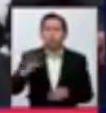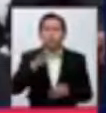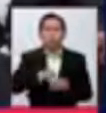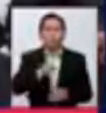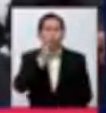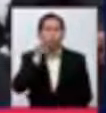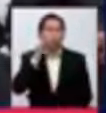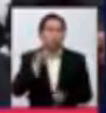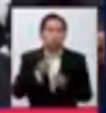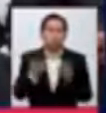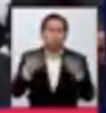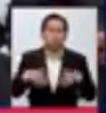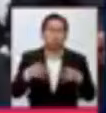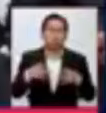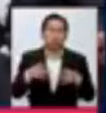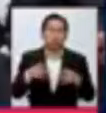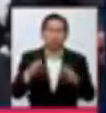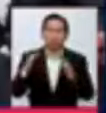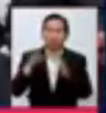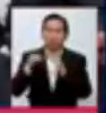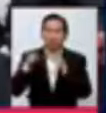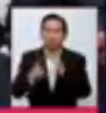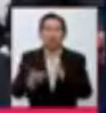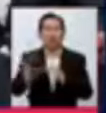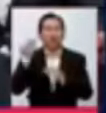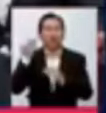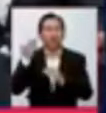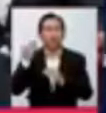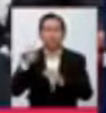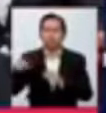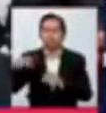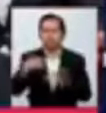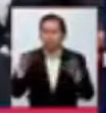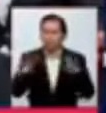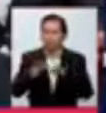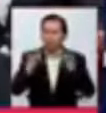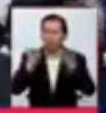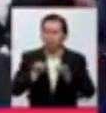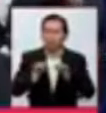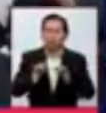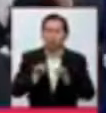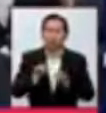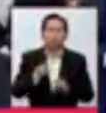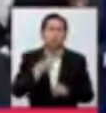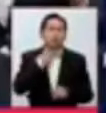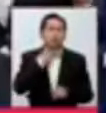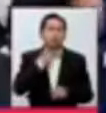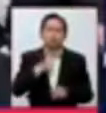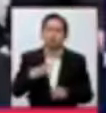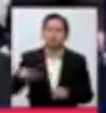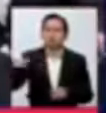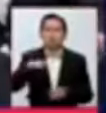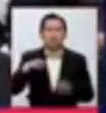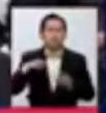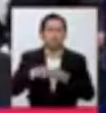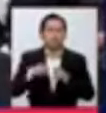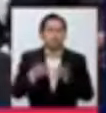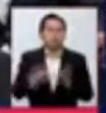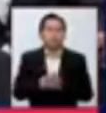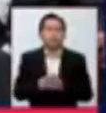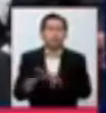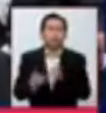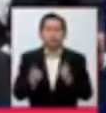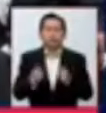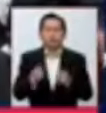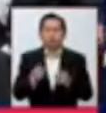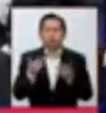disparado por este tema de las cuarentenas rígidas o de los encierros permanentes, son situaciones muy complicadas. Bien, yo quiero